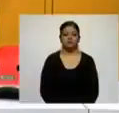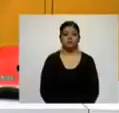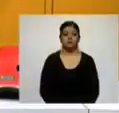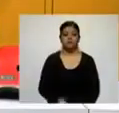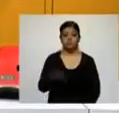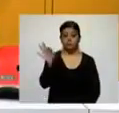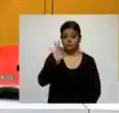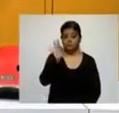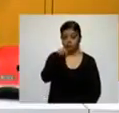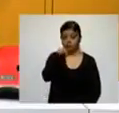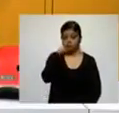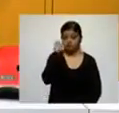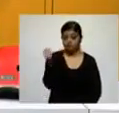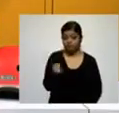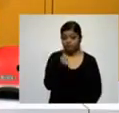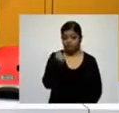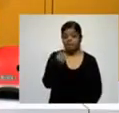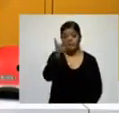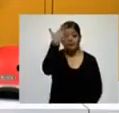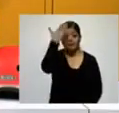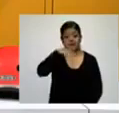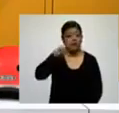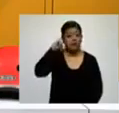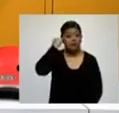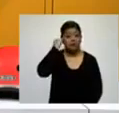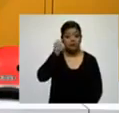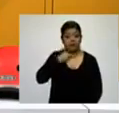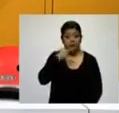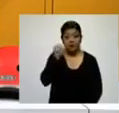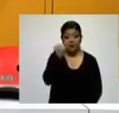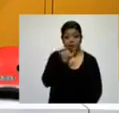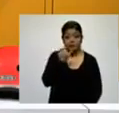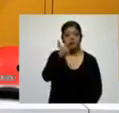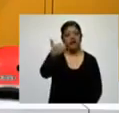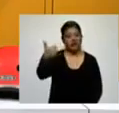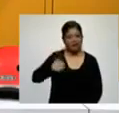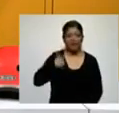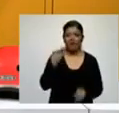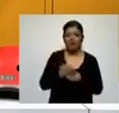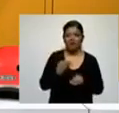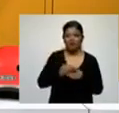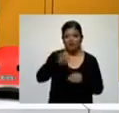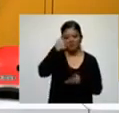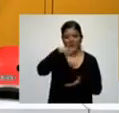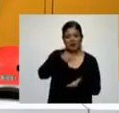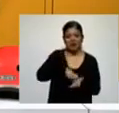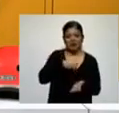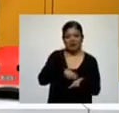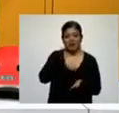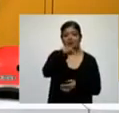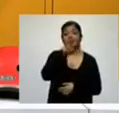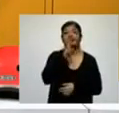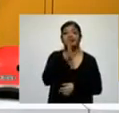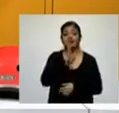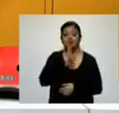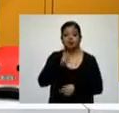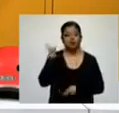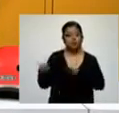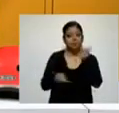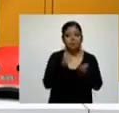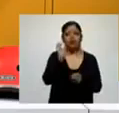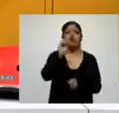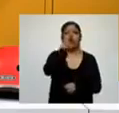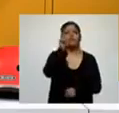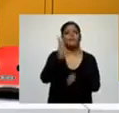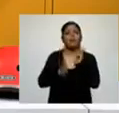Si tienes la fortuna de hablar una lengua indígena, aprovecha este momento para practicarla. Responde a las preguntas o platica